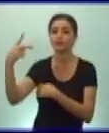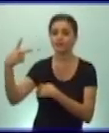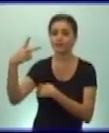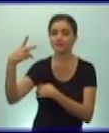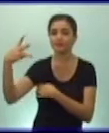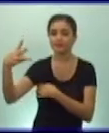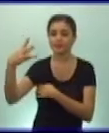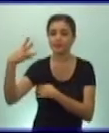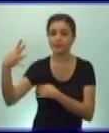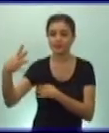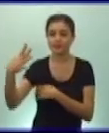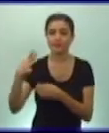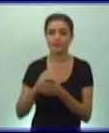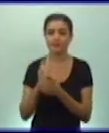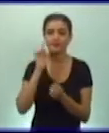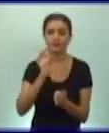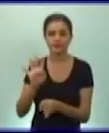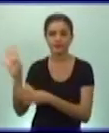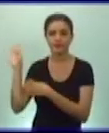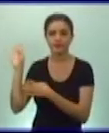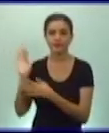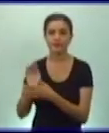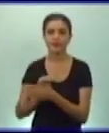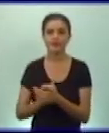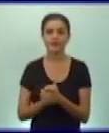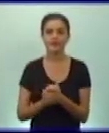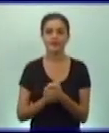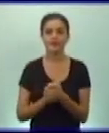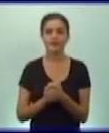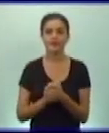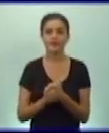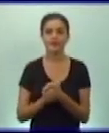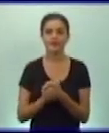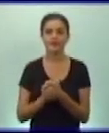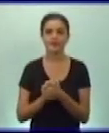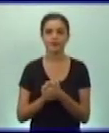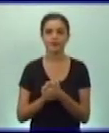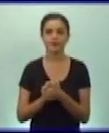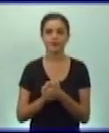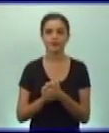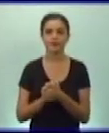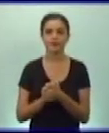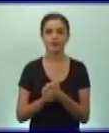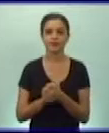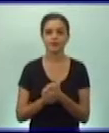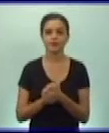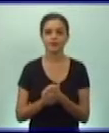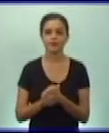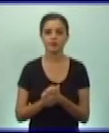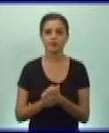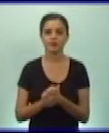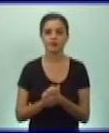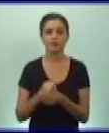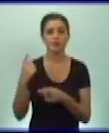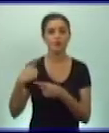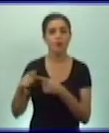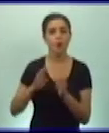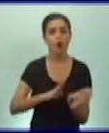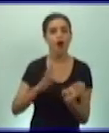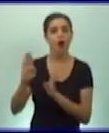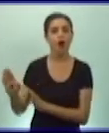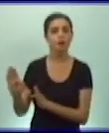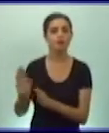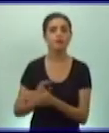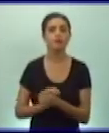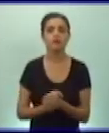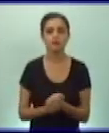aumento del nivel cultural, lo que provoca una mejor planificación familiar. Pero por otro lado, vamos a